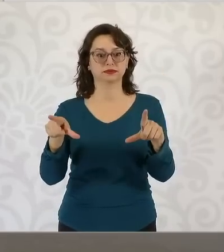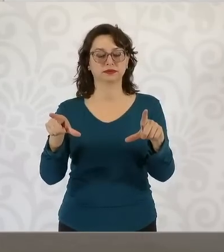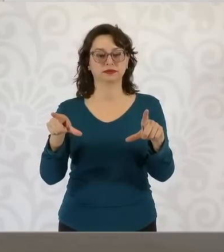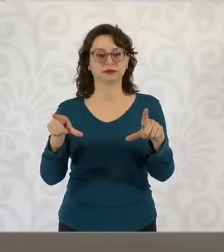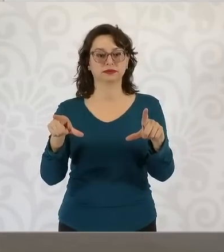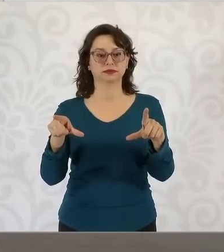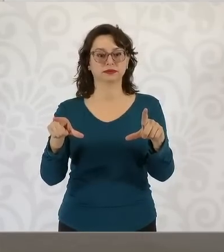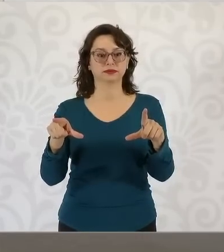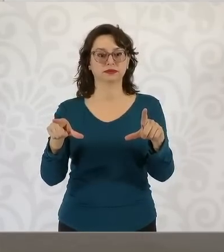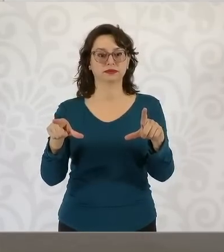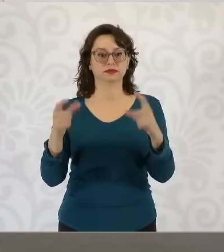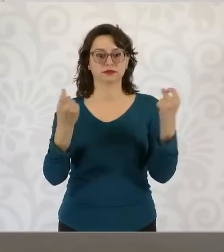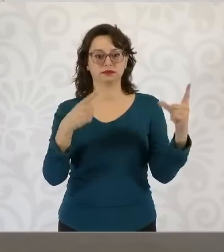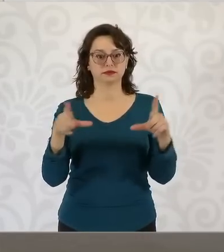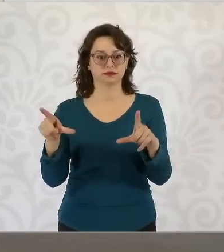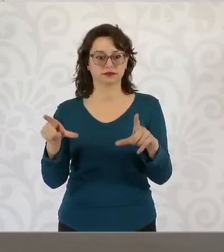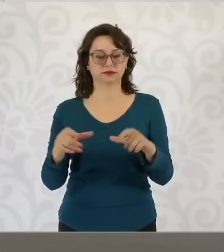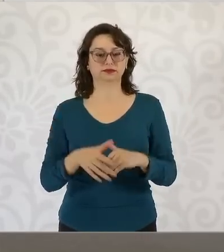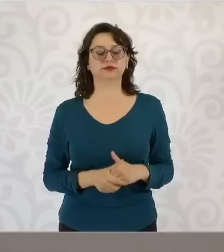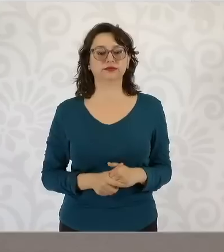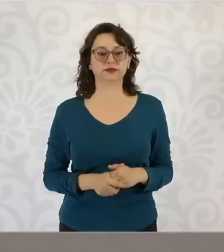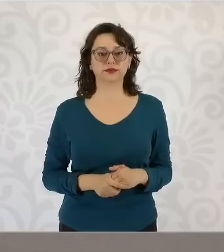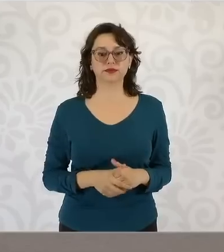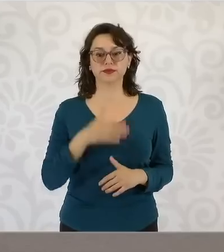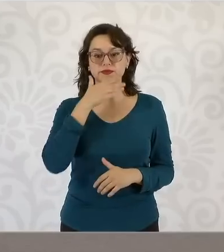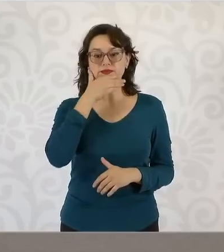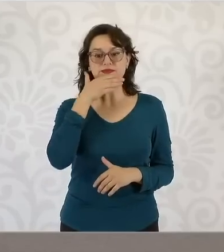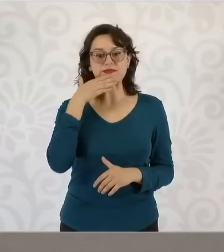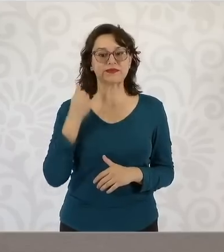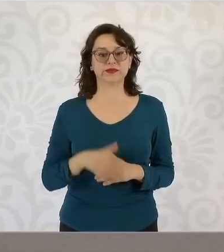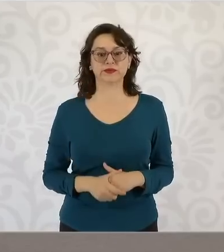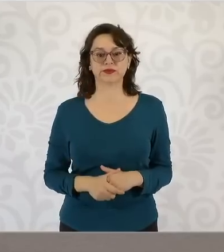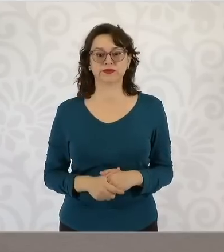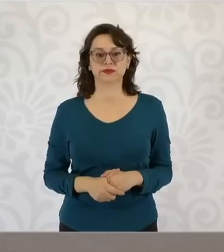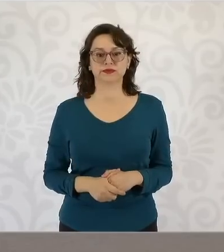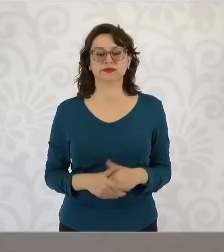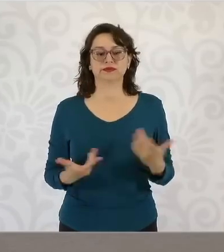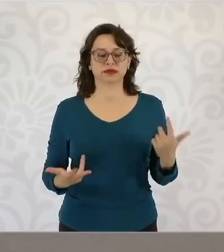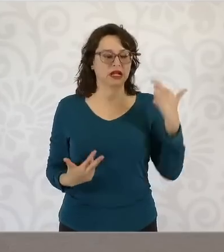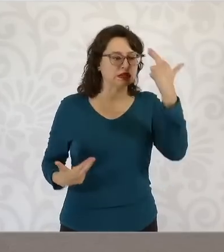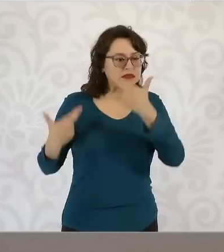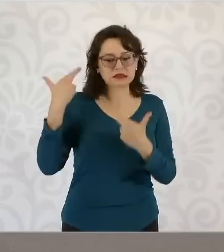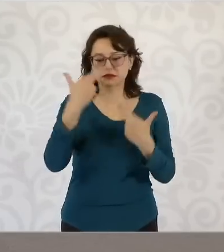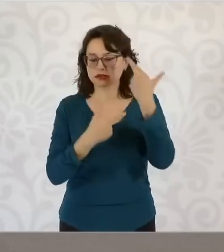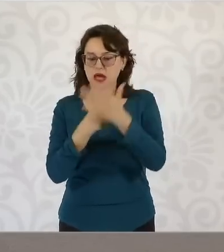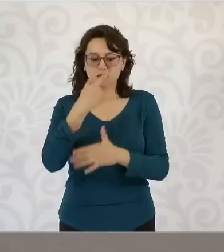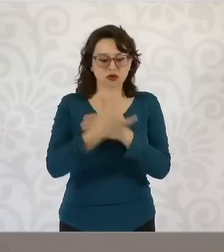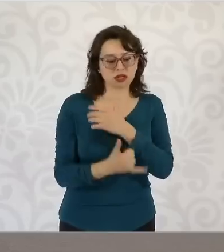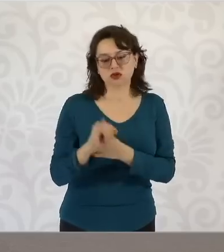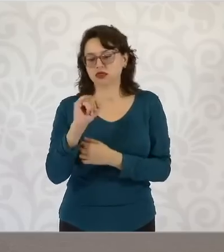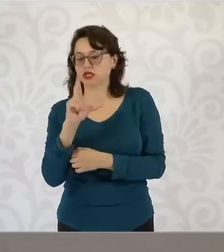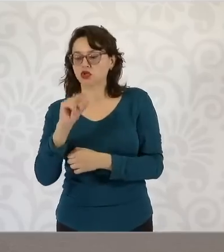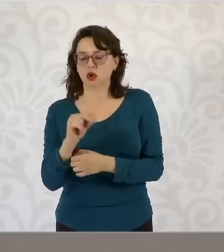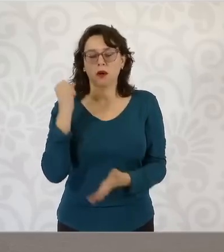brevemente, la siguiente. Sí, ¿quiénes participan en el comité que evalúa por instrucciones de la presidenta de